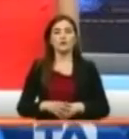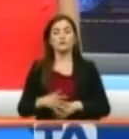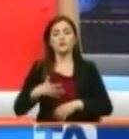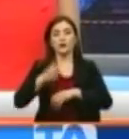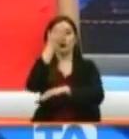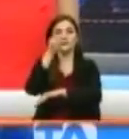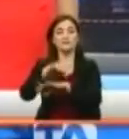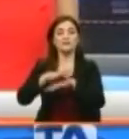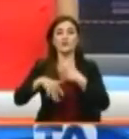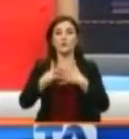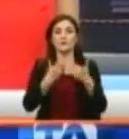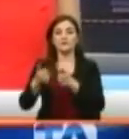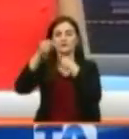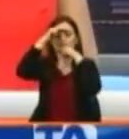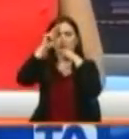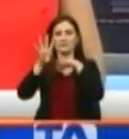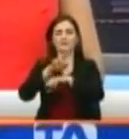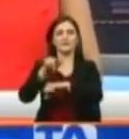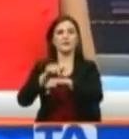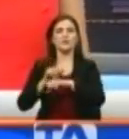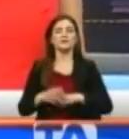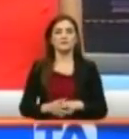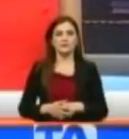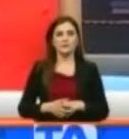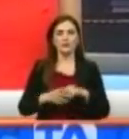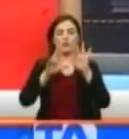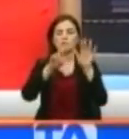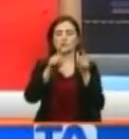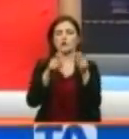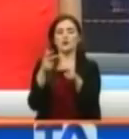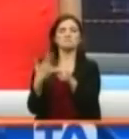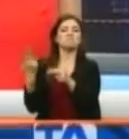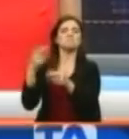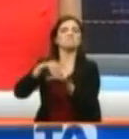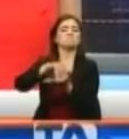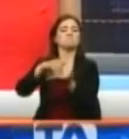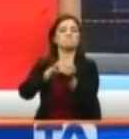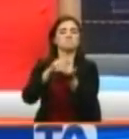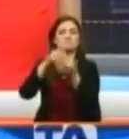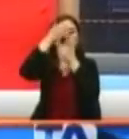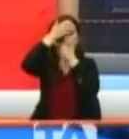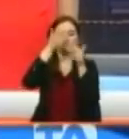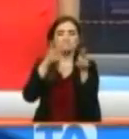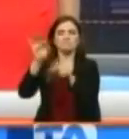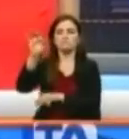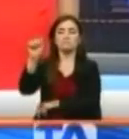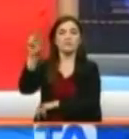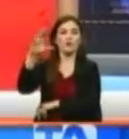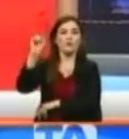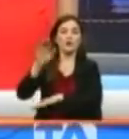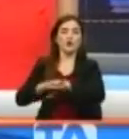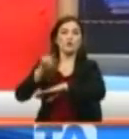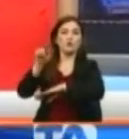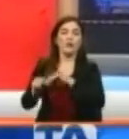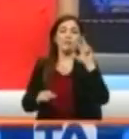Muy buenas tardes con todos, bienvenidos a 24 horas. 8 disidentes de la ex guerrilla de las FARC, responsables del asesinato de los 3